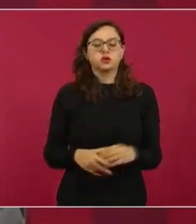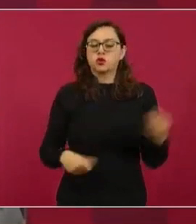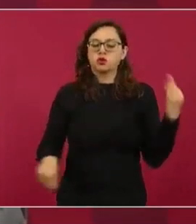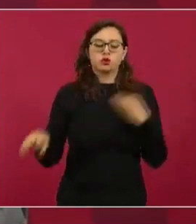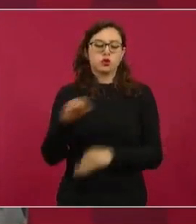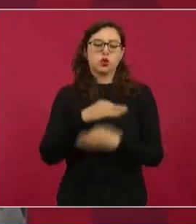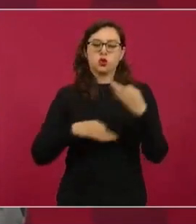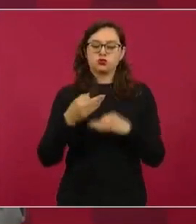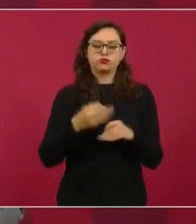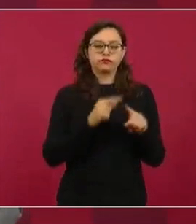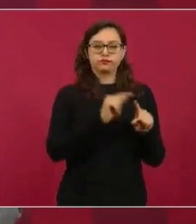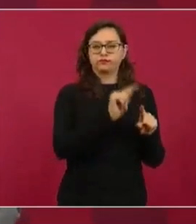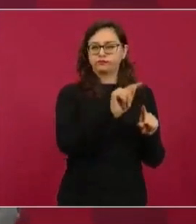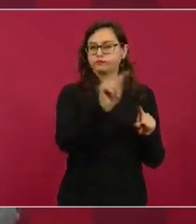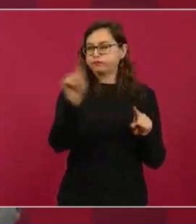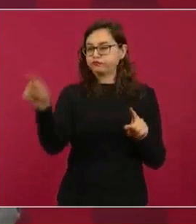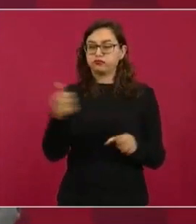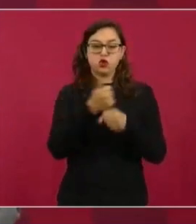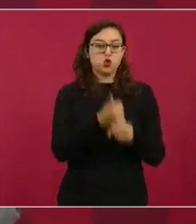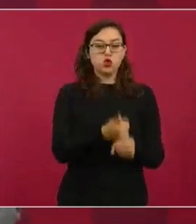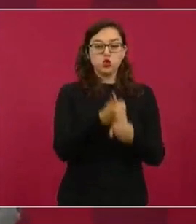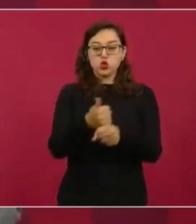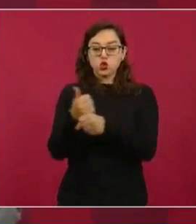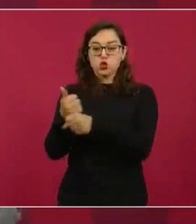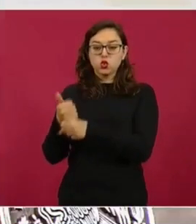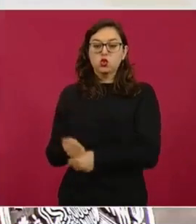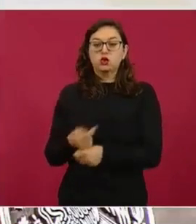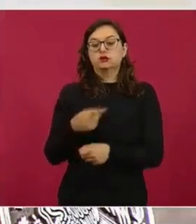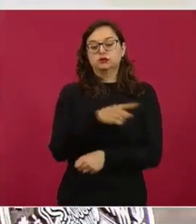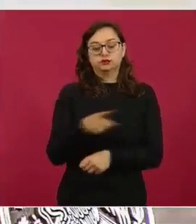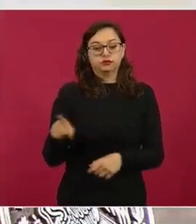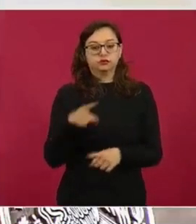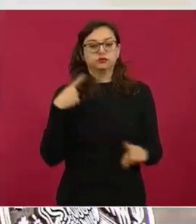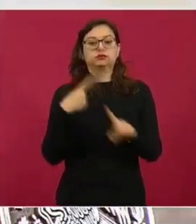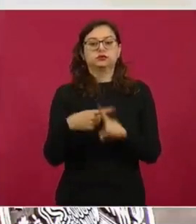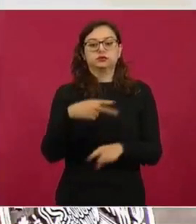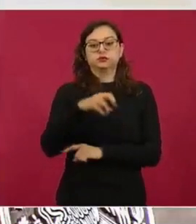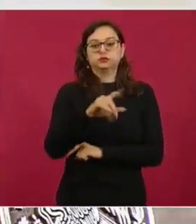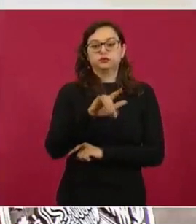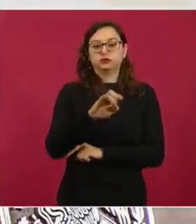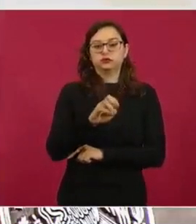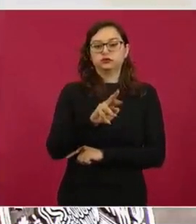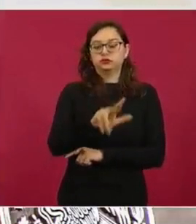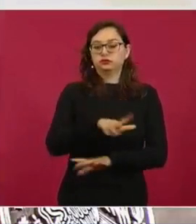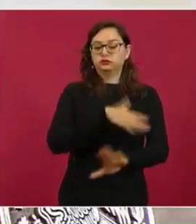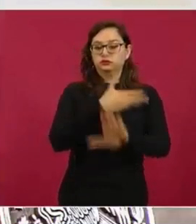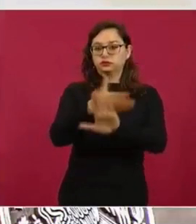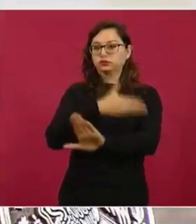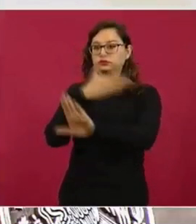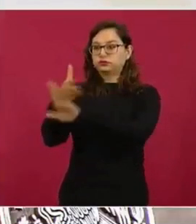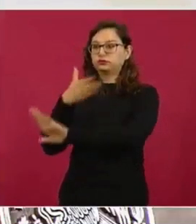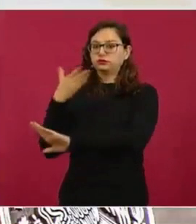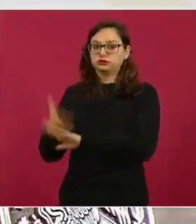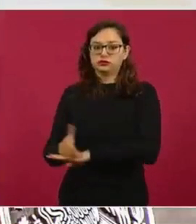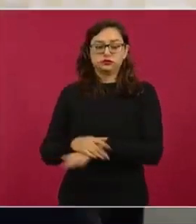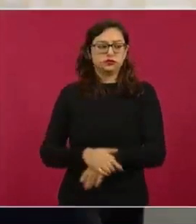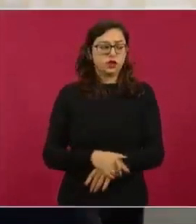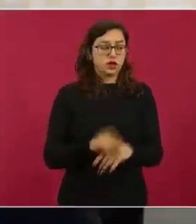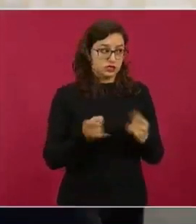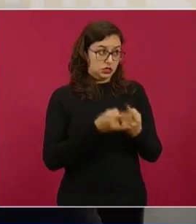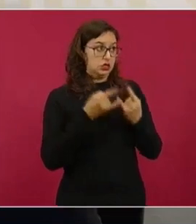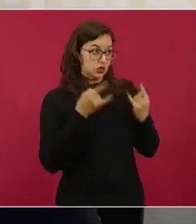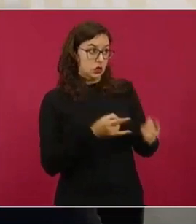todas las víctimas de la política neoliberal. ¿Conocían este caso? Miles, sí,